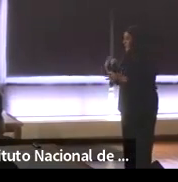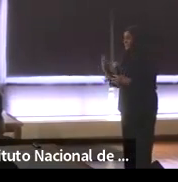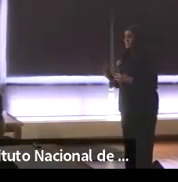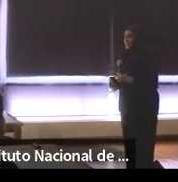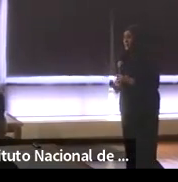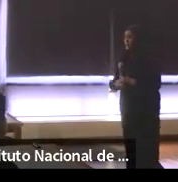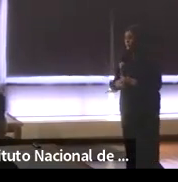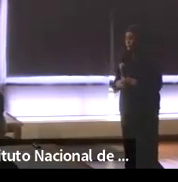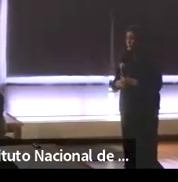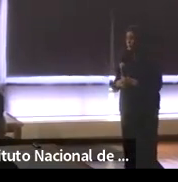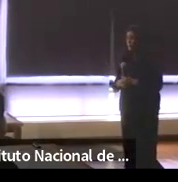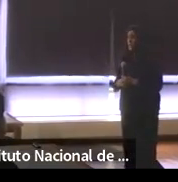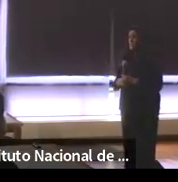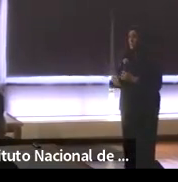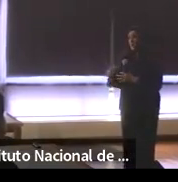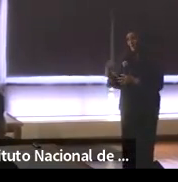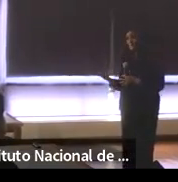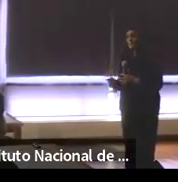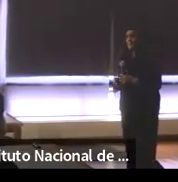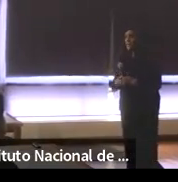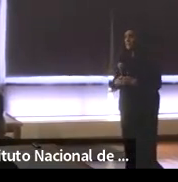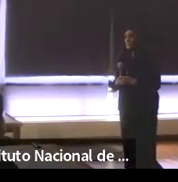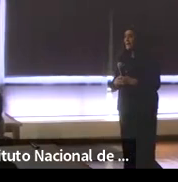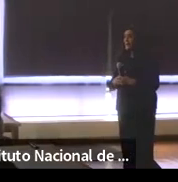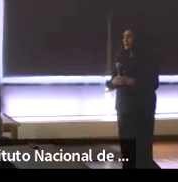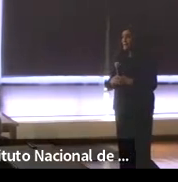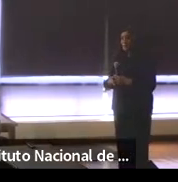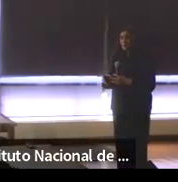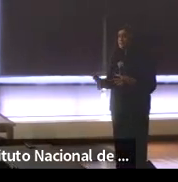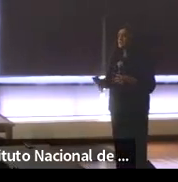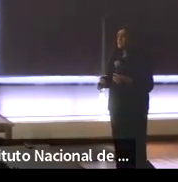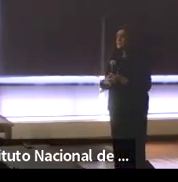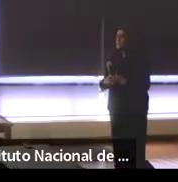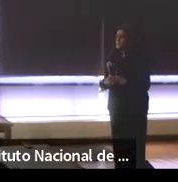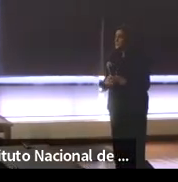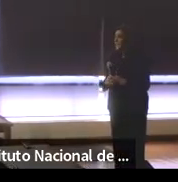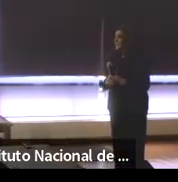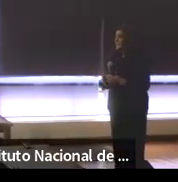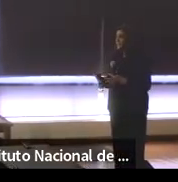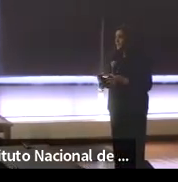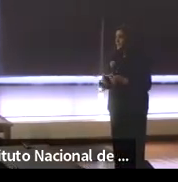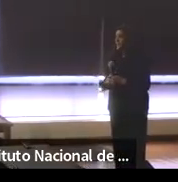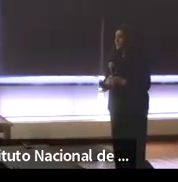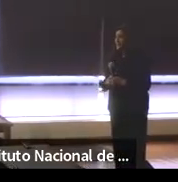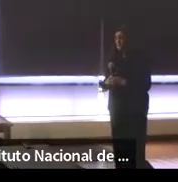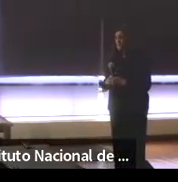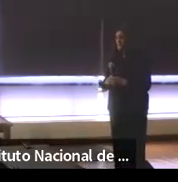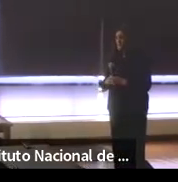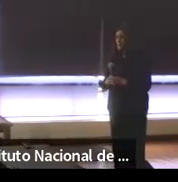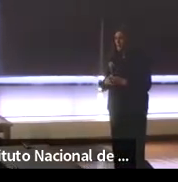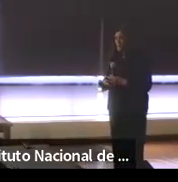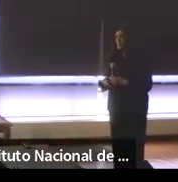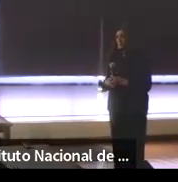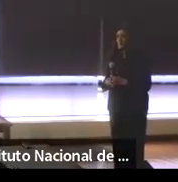decisiones a la parte el manejo de conflictos y Que obviamente está renovación institucional que están llevando a cabo en